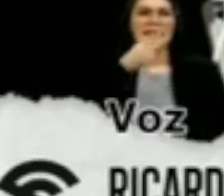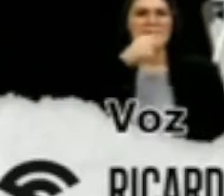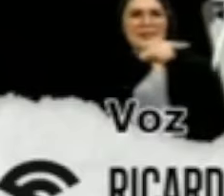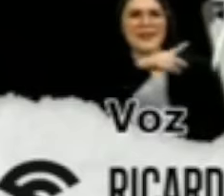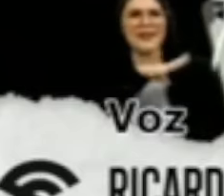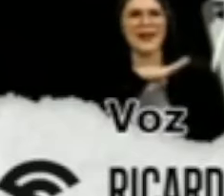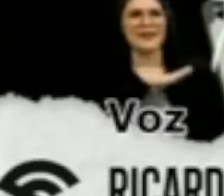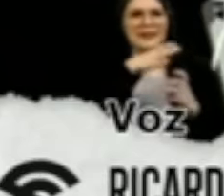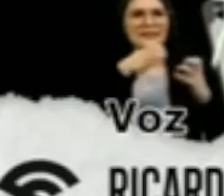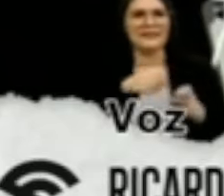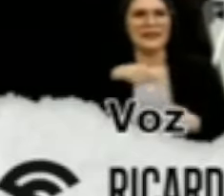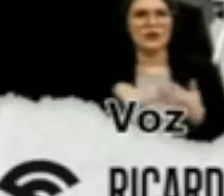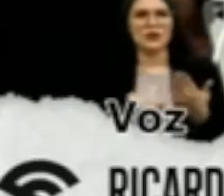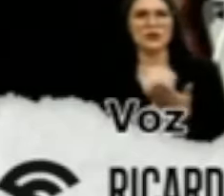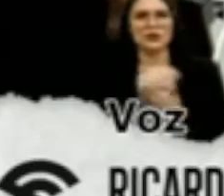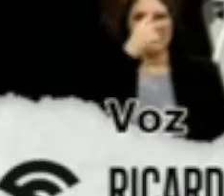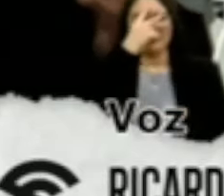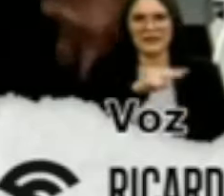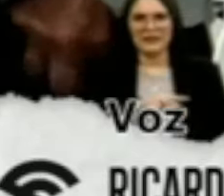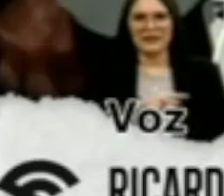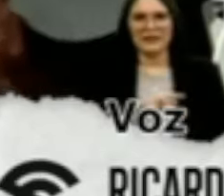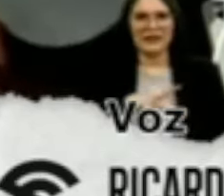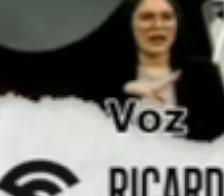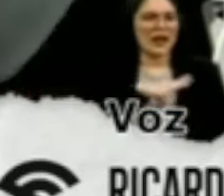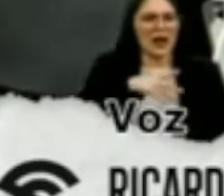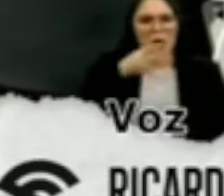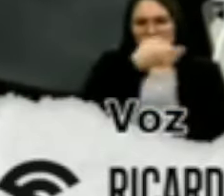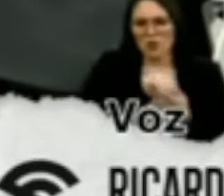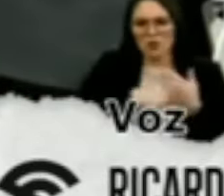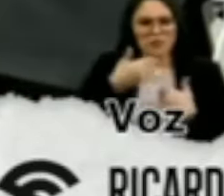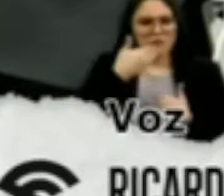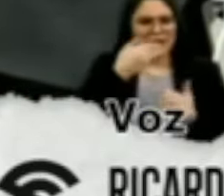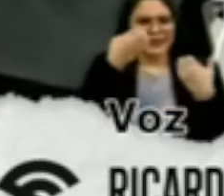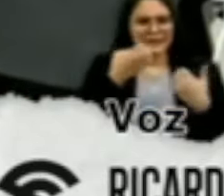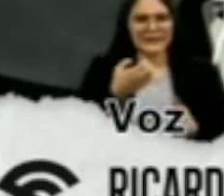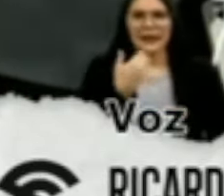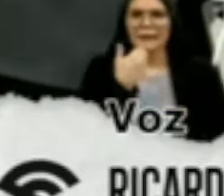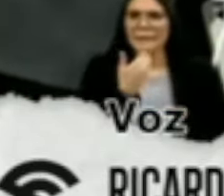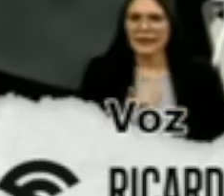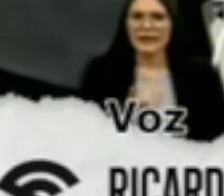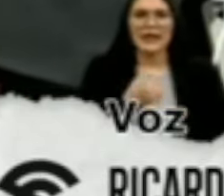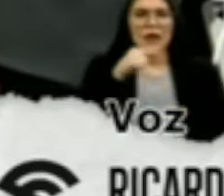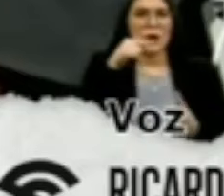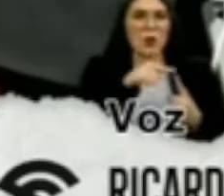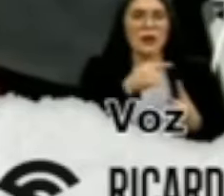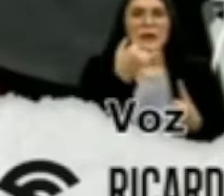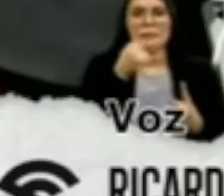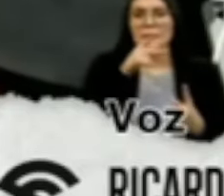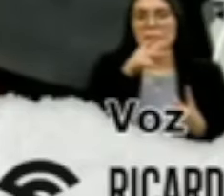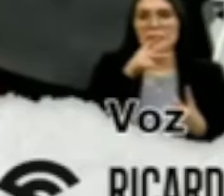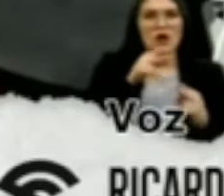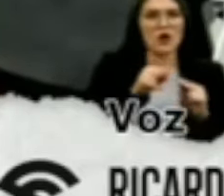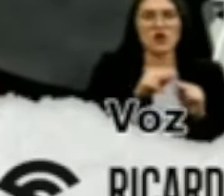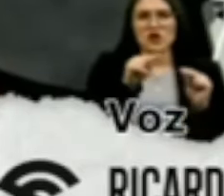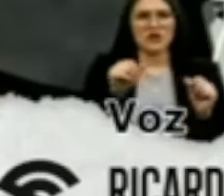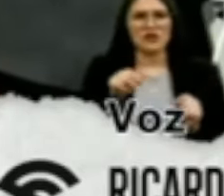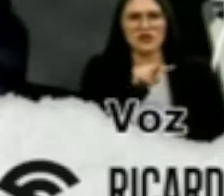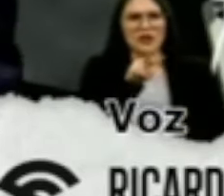y el legislativo el que sea votado, sino a partir de esta reforma,